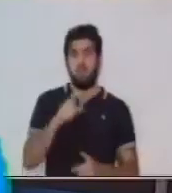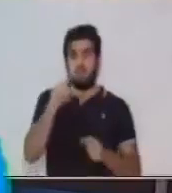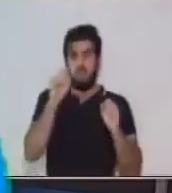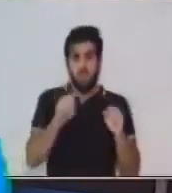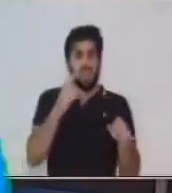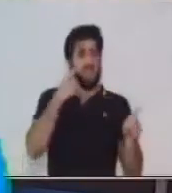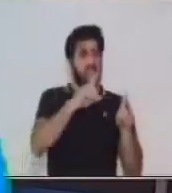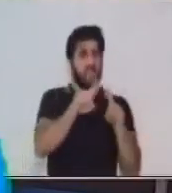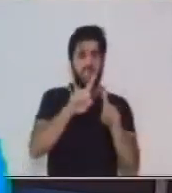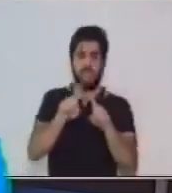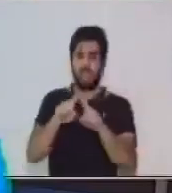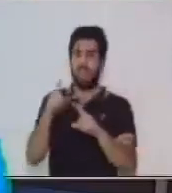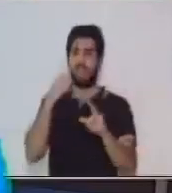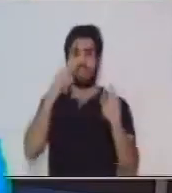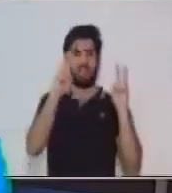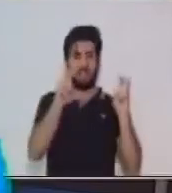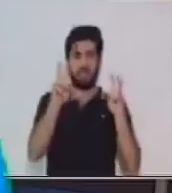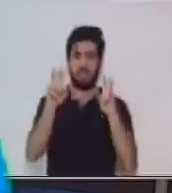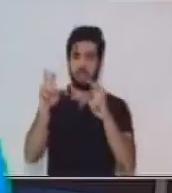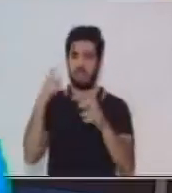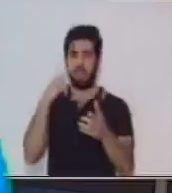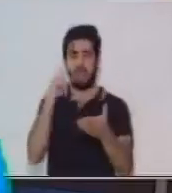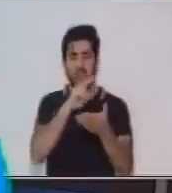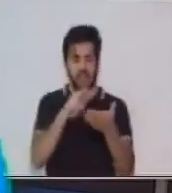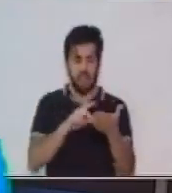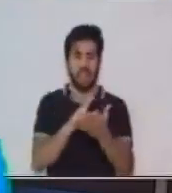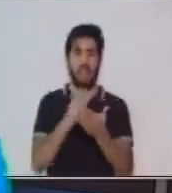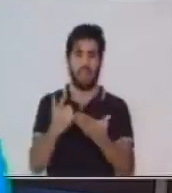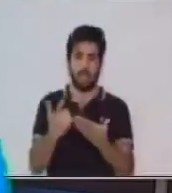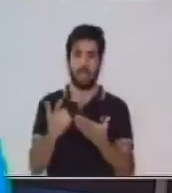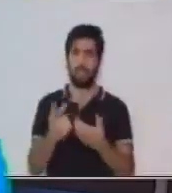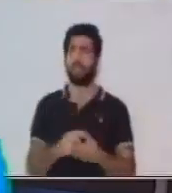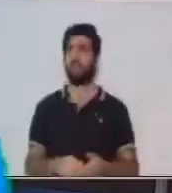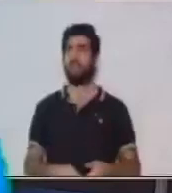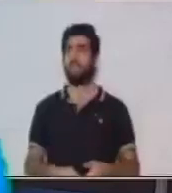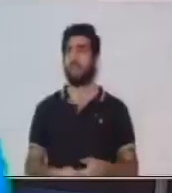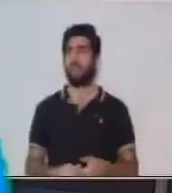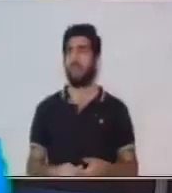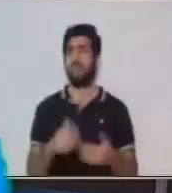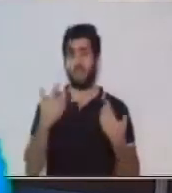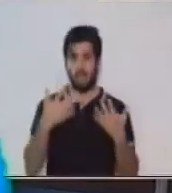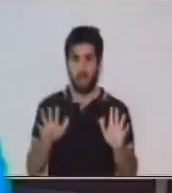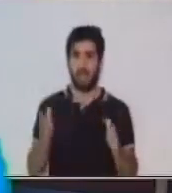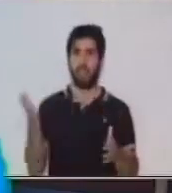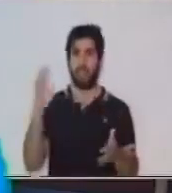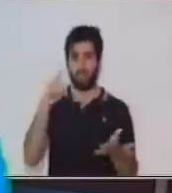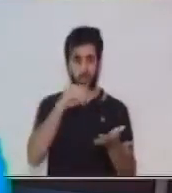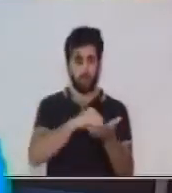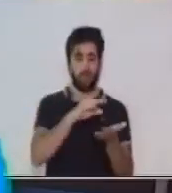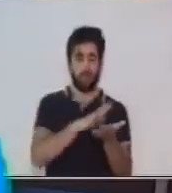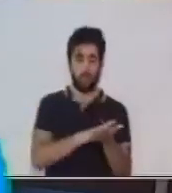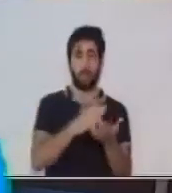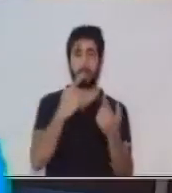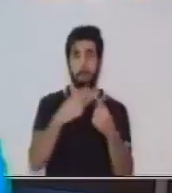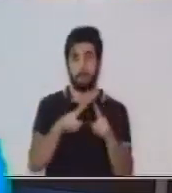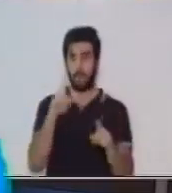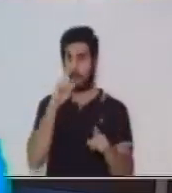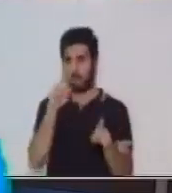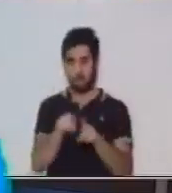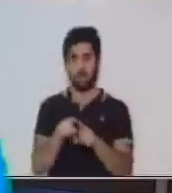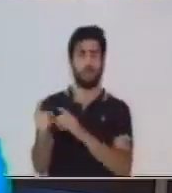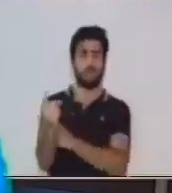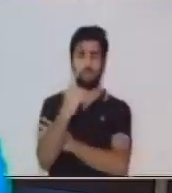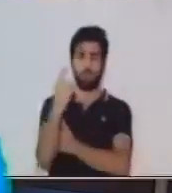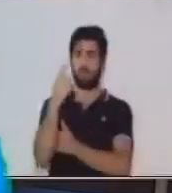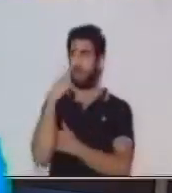de algunas obras literarias encima de tu mesa y luego colocarlas según su clasificación, pero ante todo leerlas.